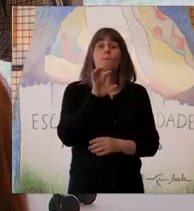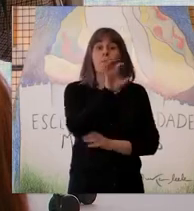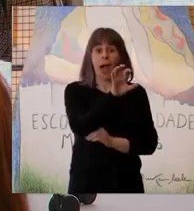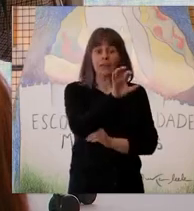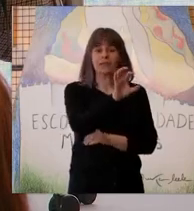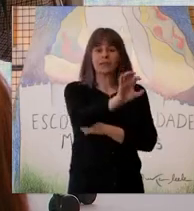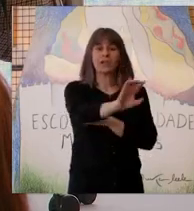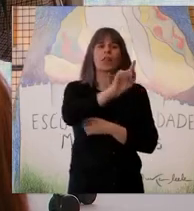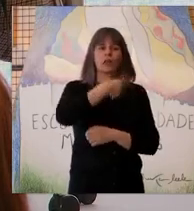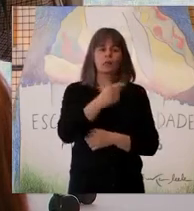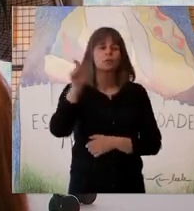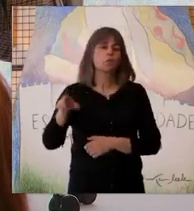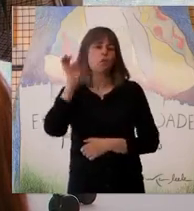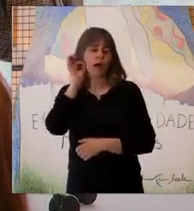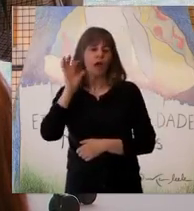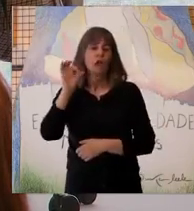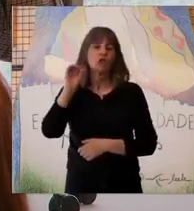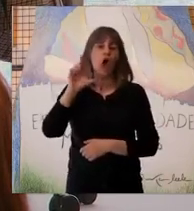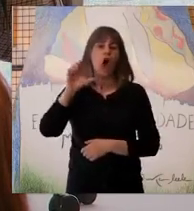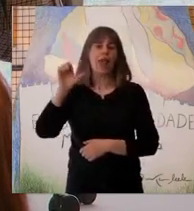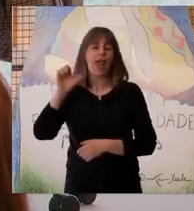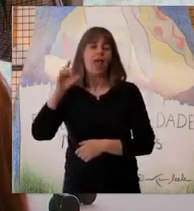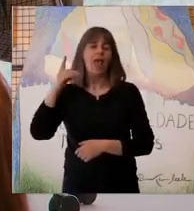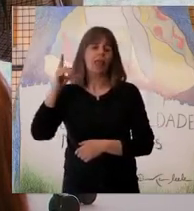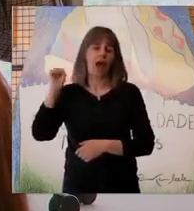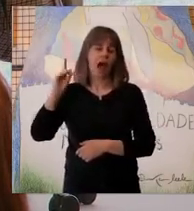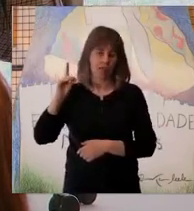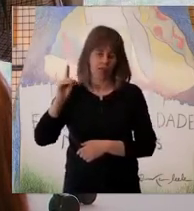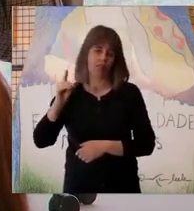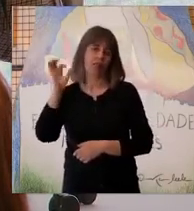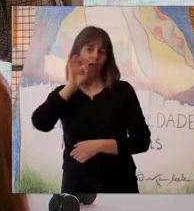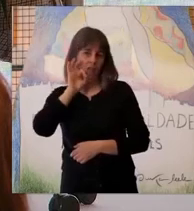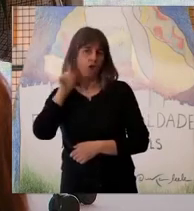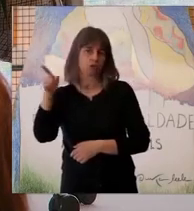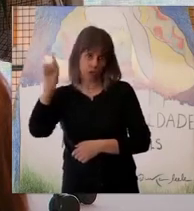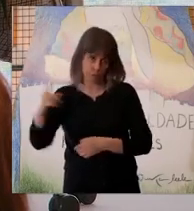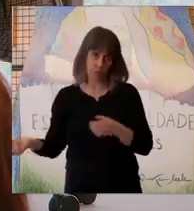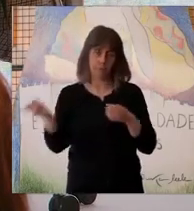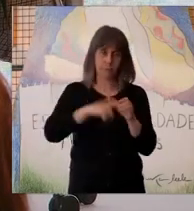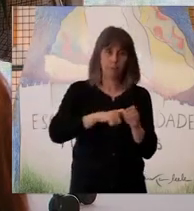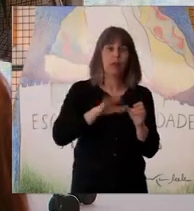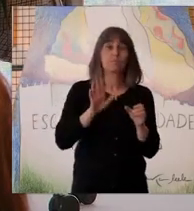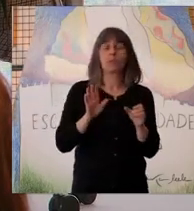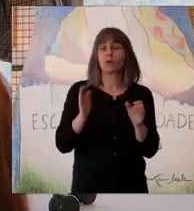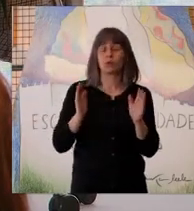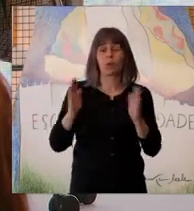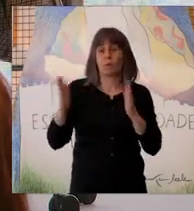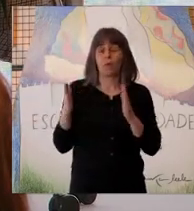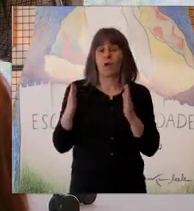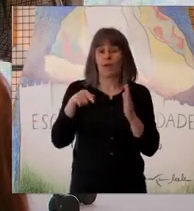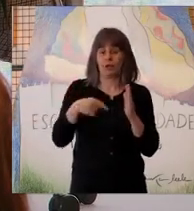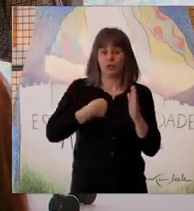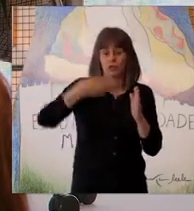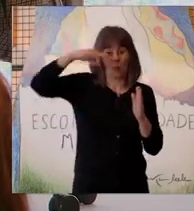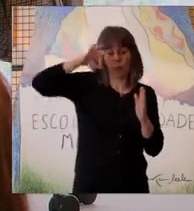soledad Gallego pero pero hubo un tiempo ahí que tampoco estaba estaba una mujer y lo recuerdo con tristeza